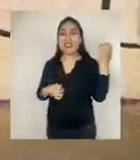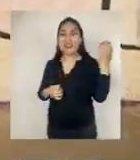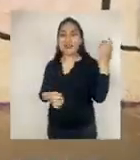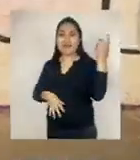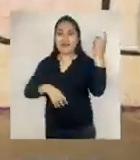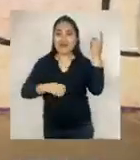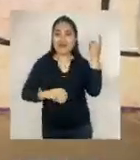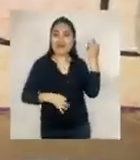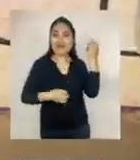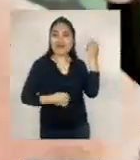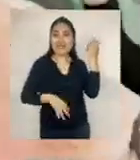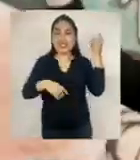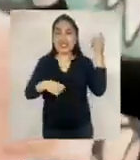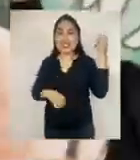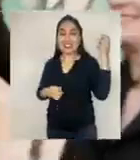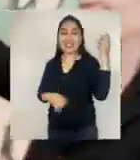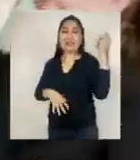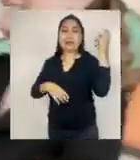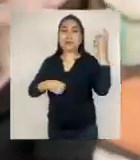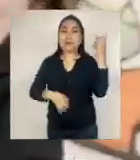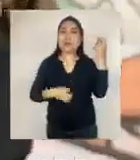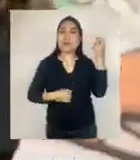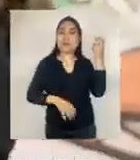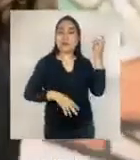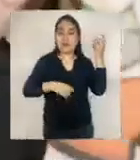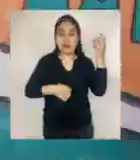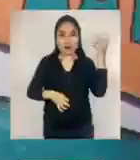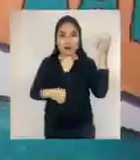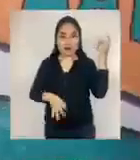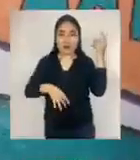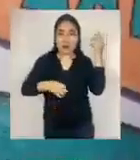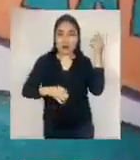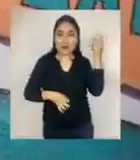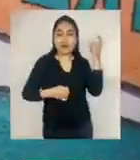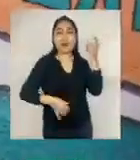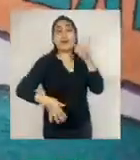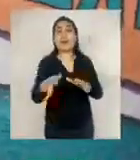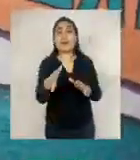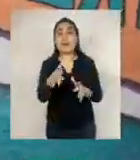Quiero agradecer a todos. A todas y a todos los que participaron, y en especial a la familia